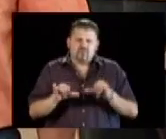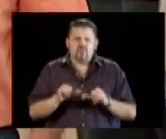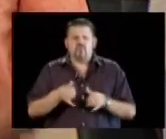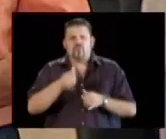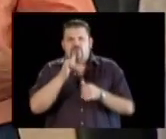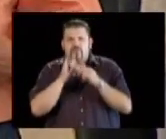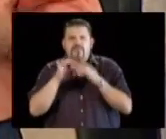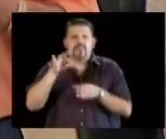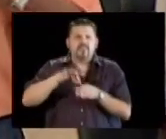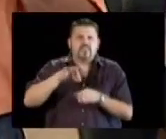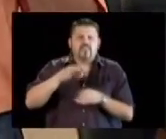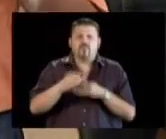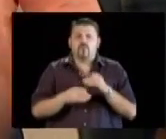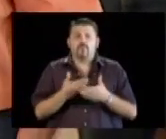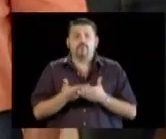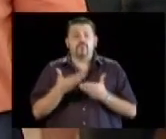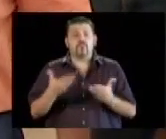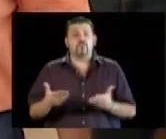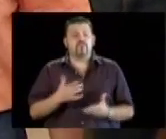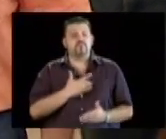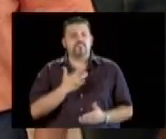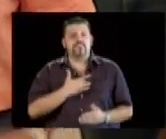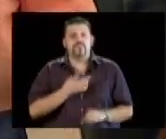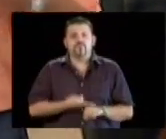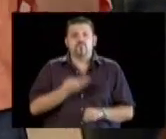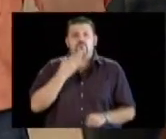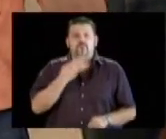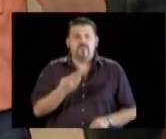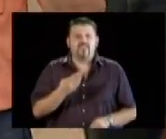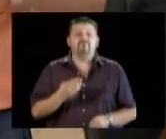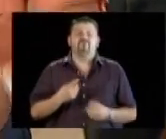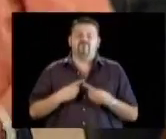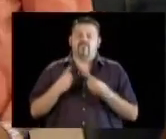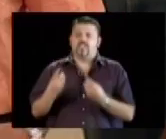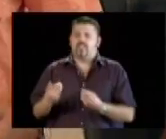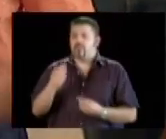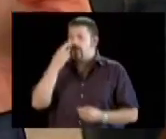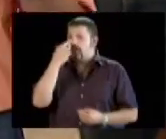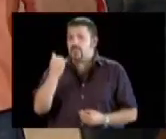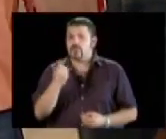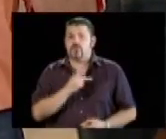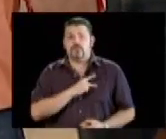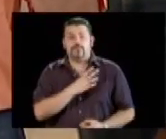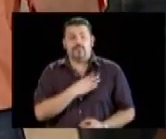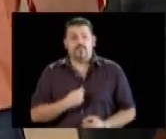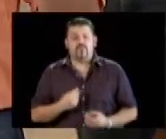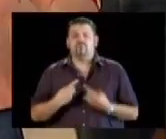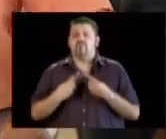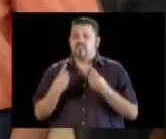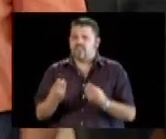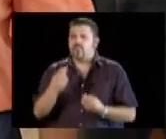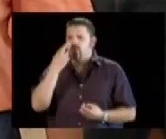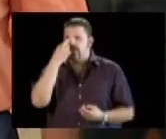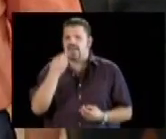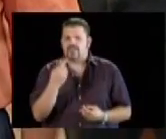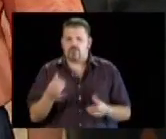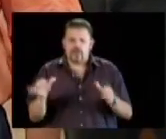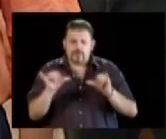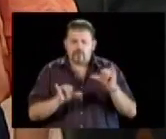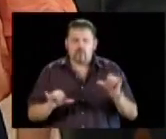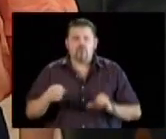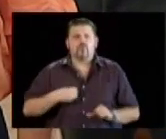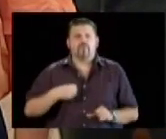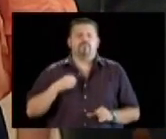y ahora me siento mejor. Le doy la razón a mi hijo, le doy la razón al producto.